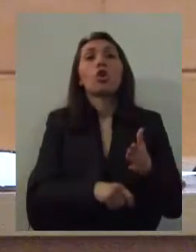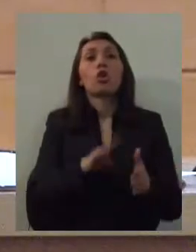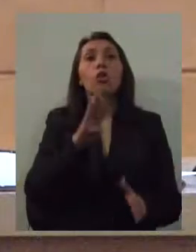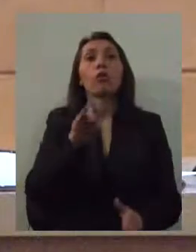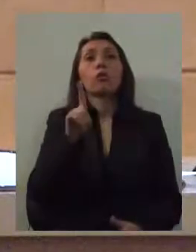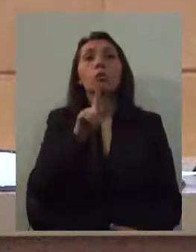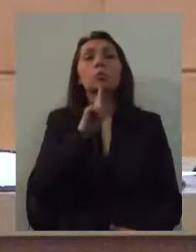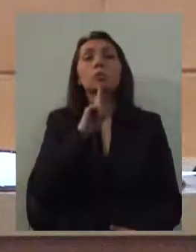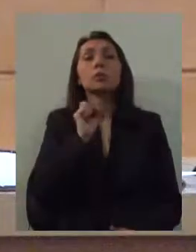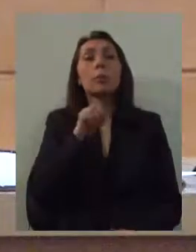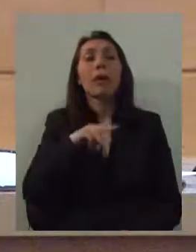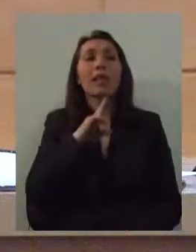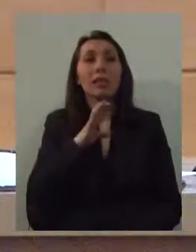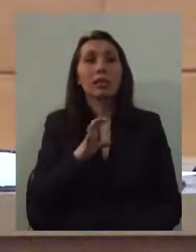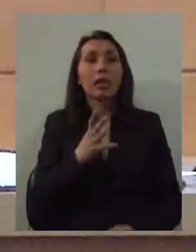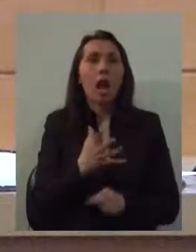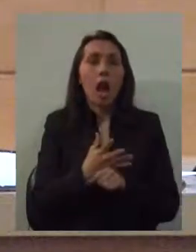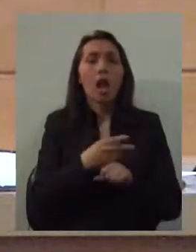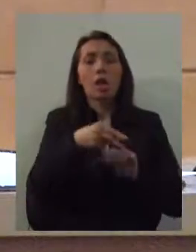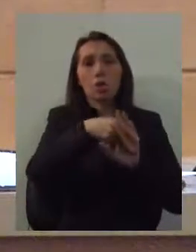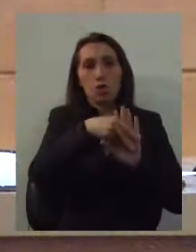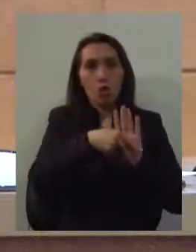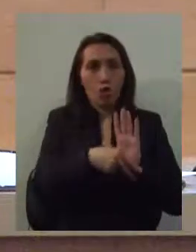Bustamante, que contiene normas